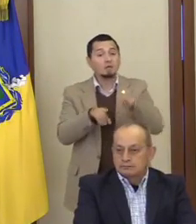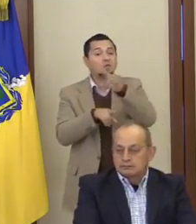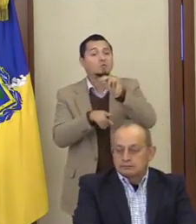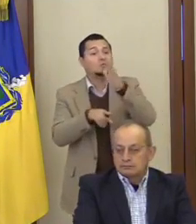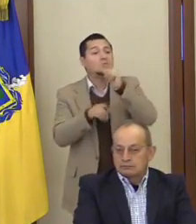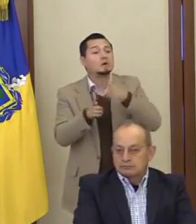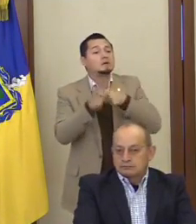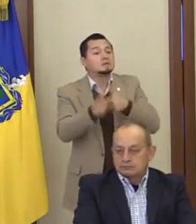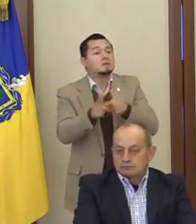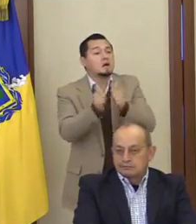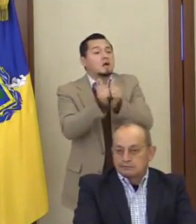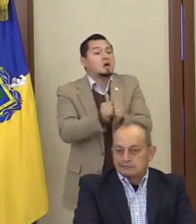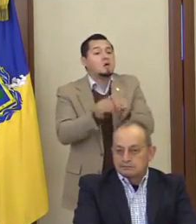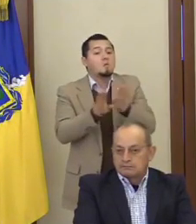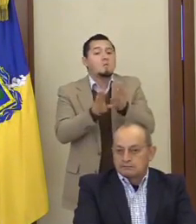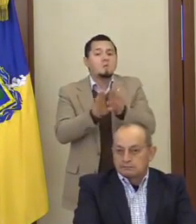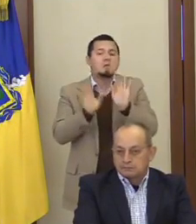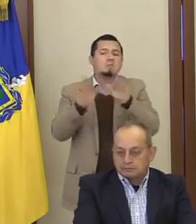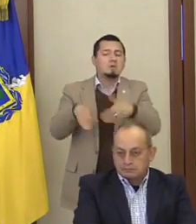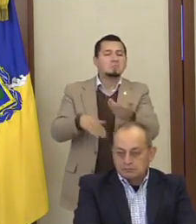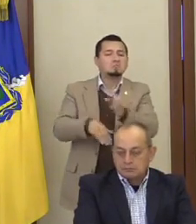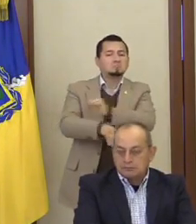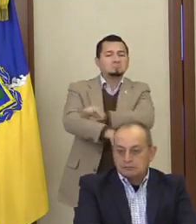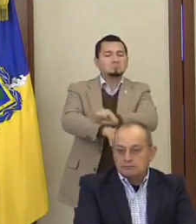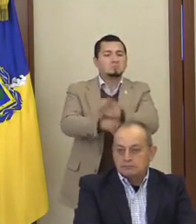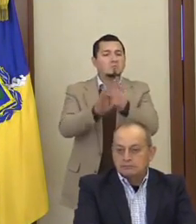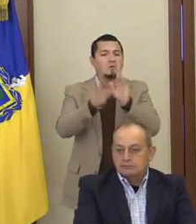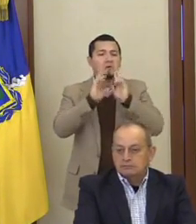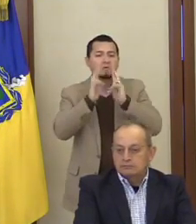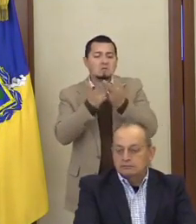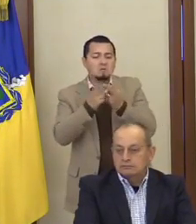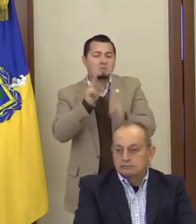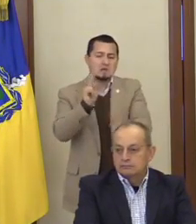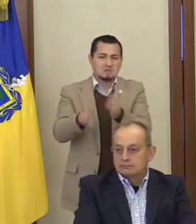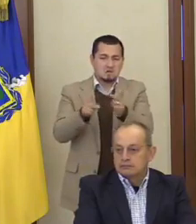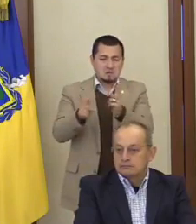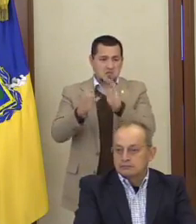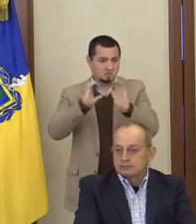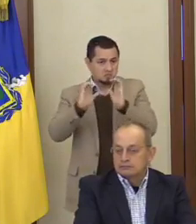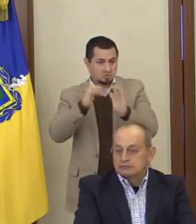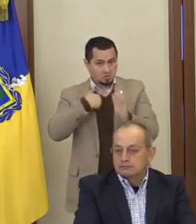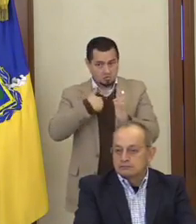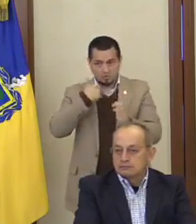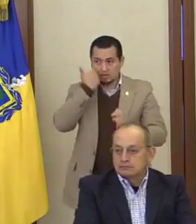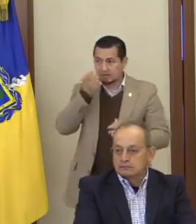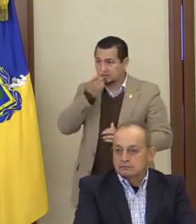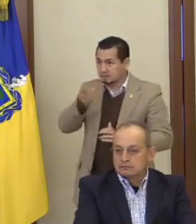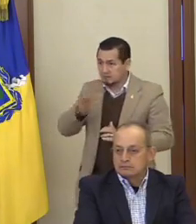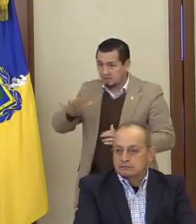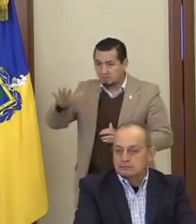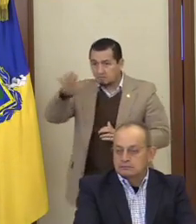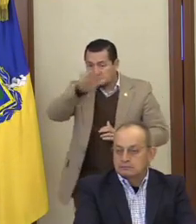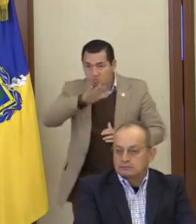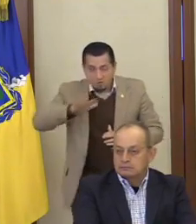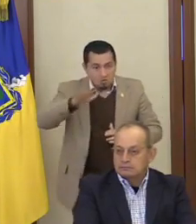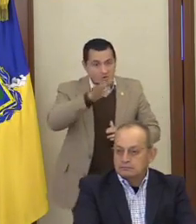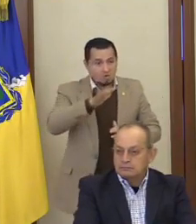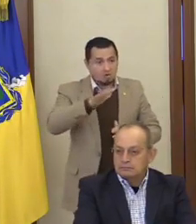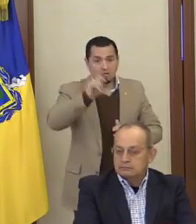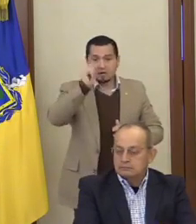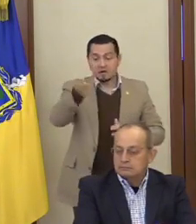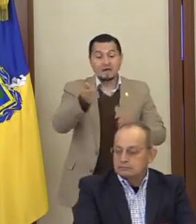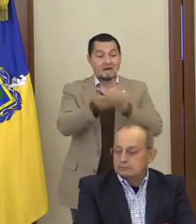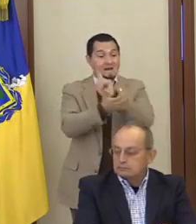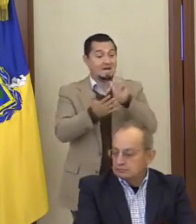quedar simplemente en platicarlo. Quiero decirles a todos que en la